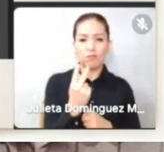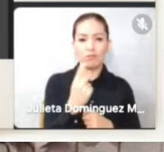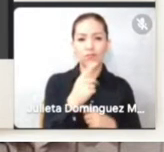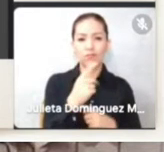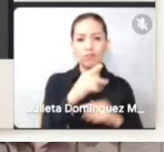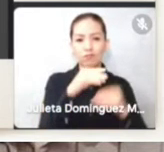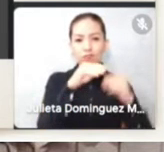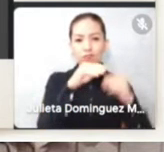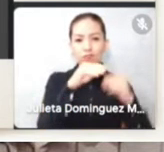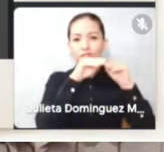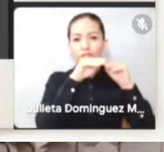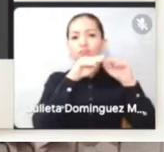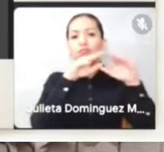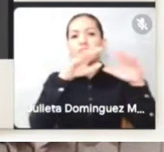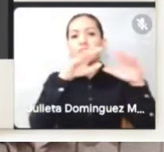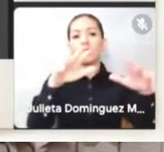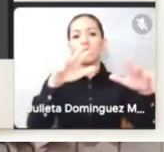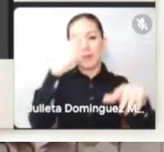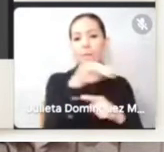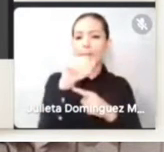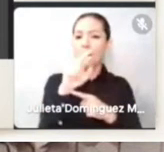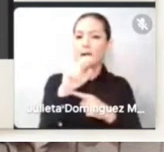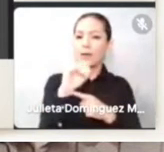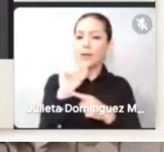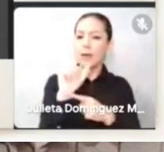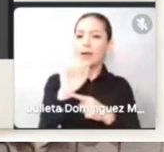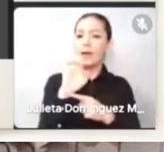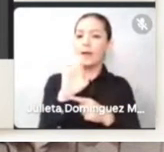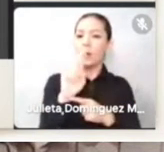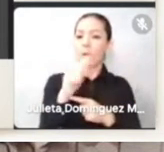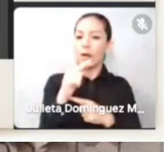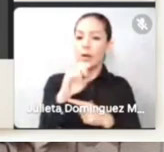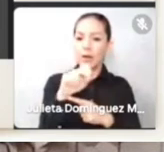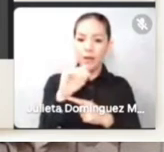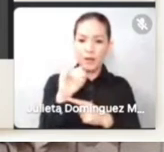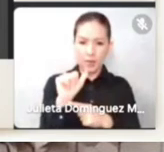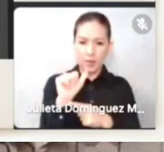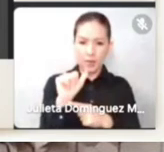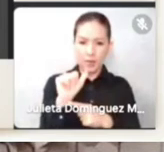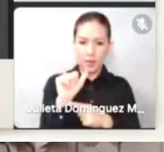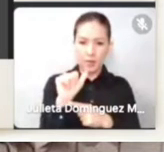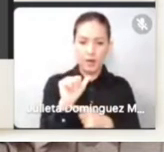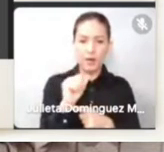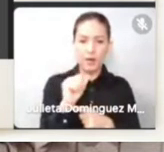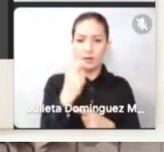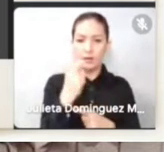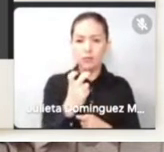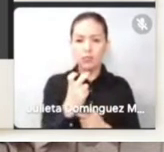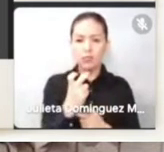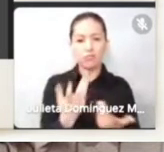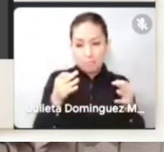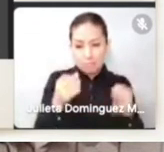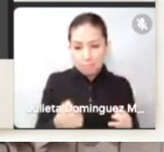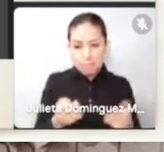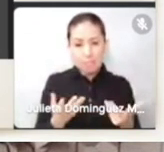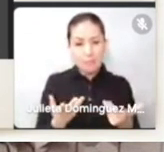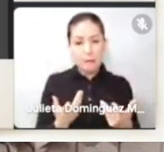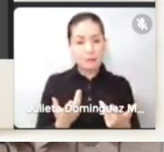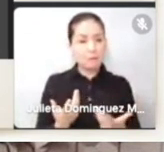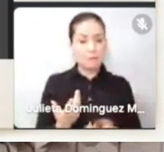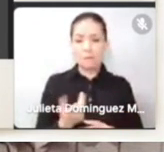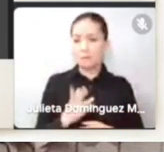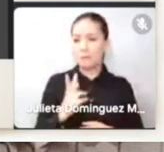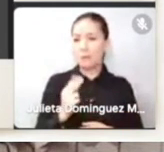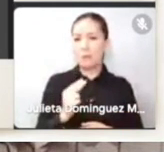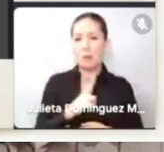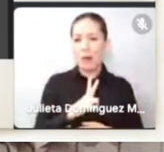la campaña de María Eugenia Campos Galván. Al respecto, se propone estimar el agravio como infundado, en virtud de que no se acreditan